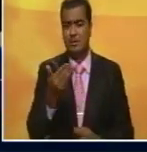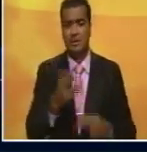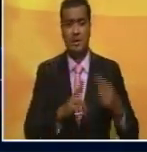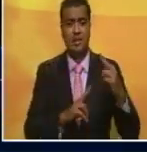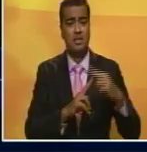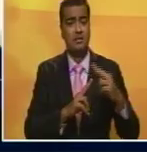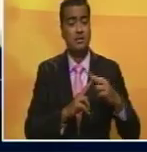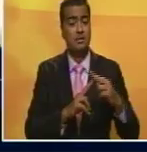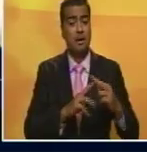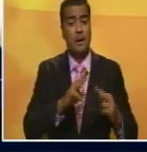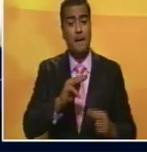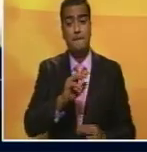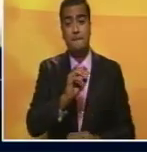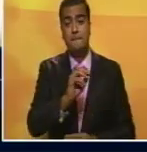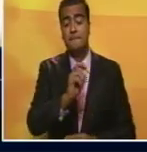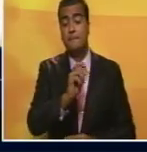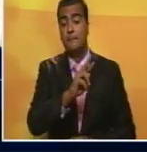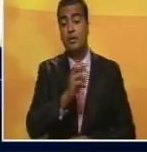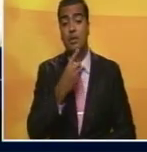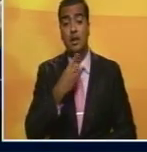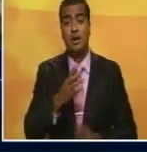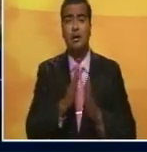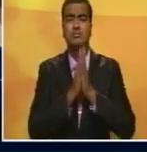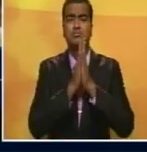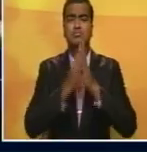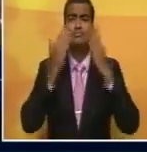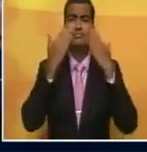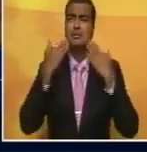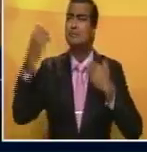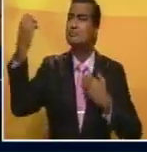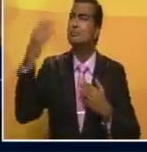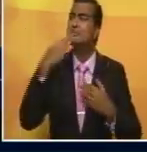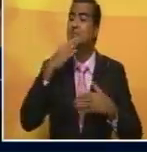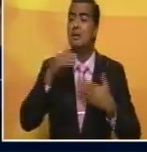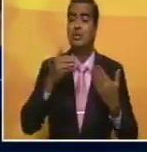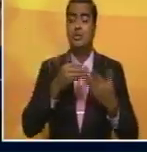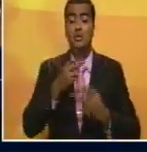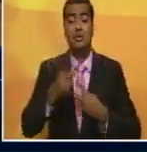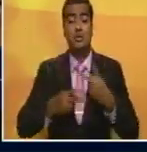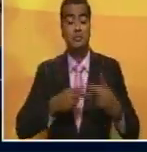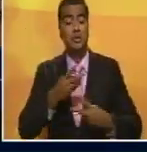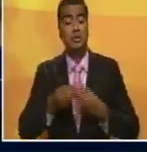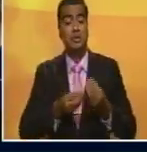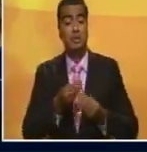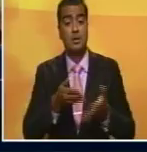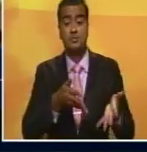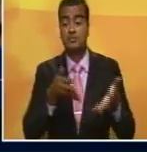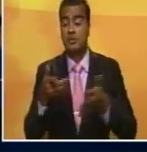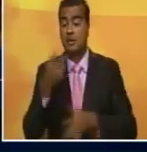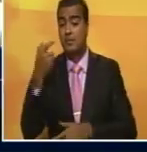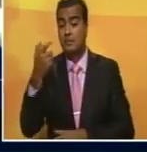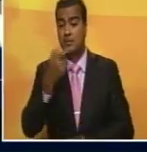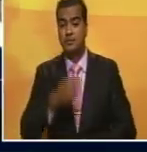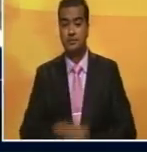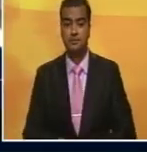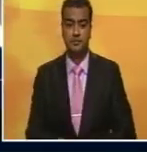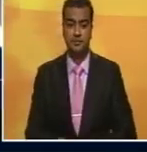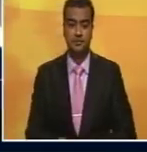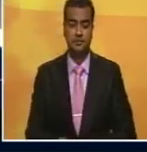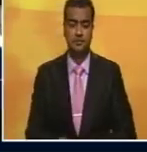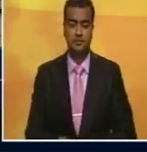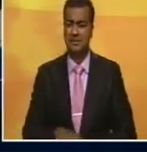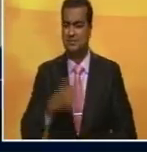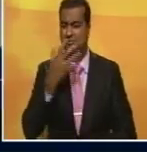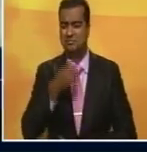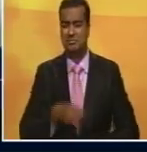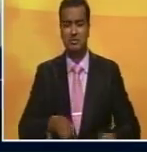Táchira, Monseñor Moronta pidió a la Santísima ilumine a la dirigencia política para que actúe del lado del pueblo. Lamentó la situación del